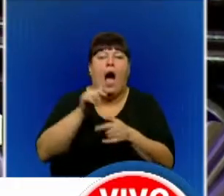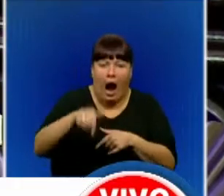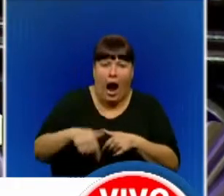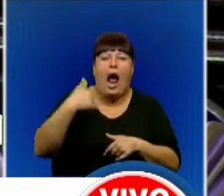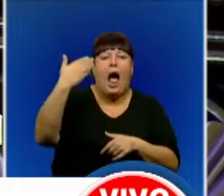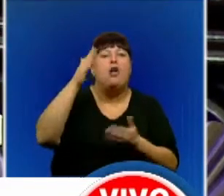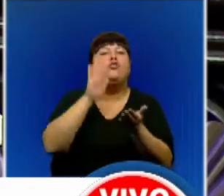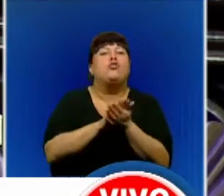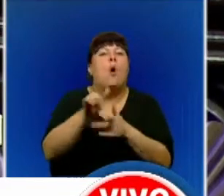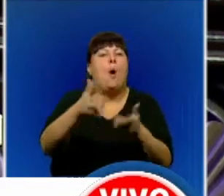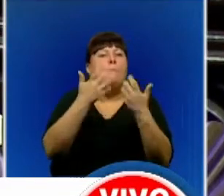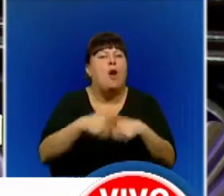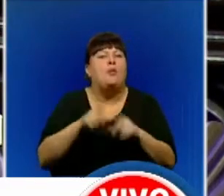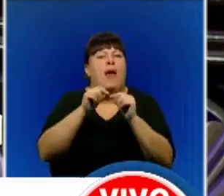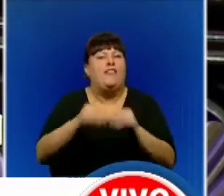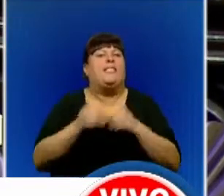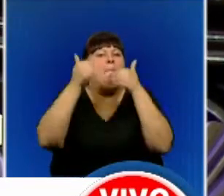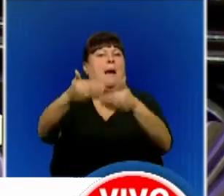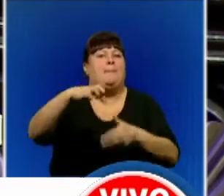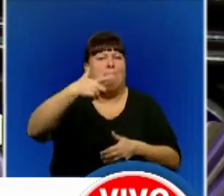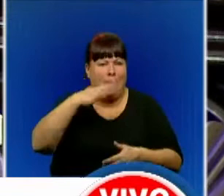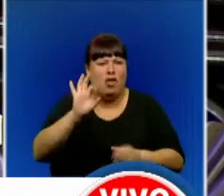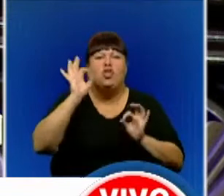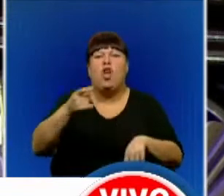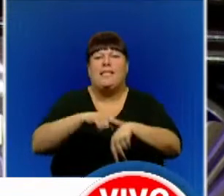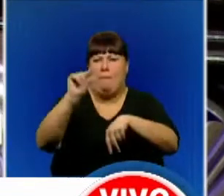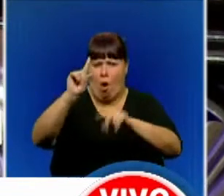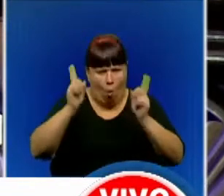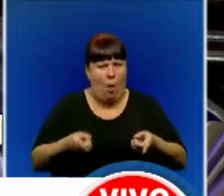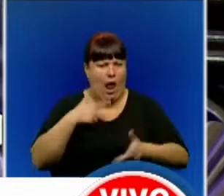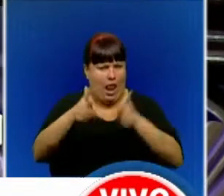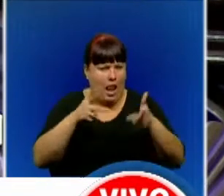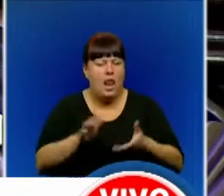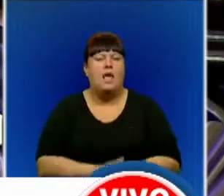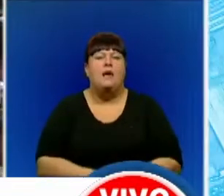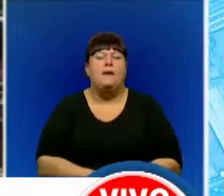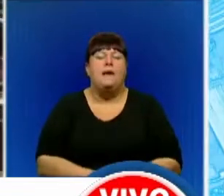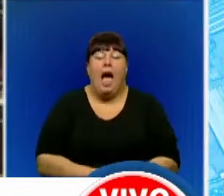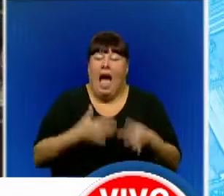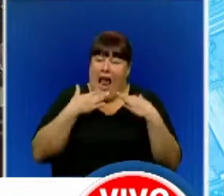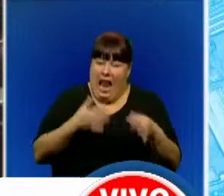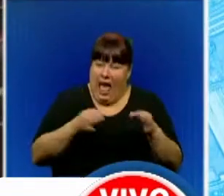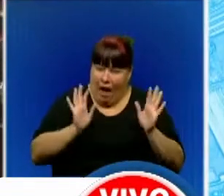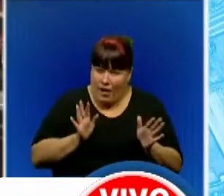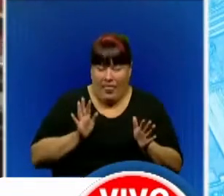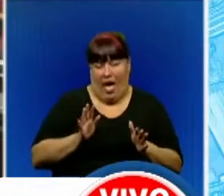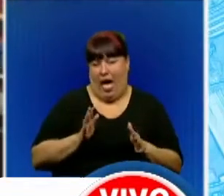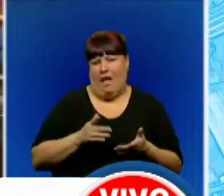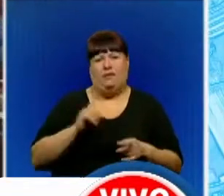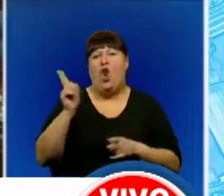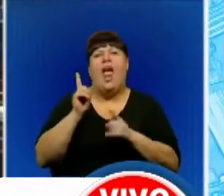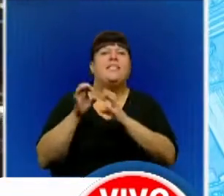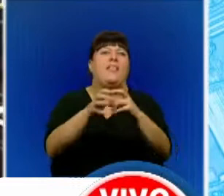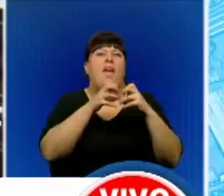Y ahora sí me quiero referir a este proyecto de postergación de las PASO. Y sé que tengo poco tiempo. Y la verdad, señor presidente, que no tendríamos que